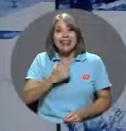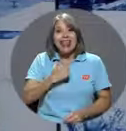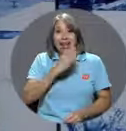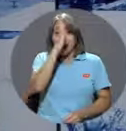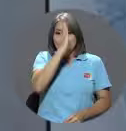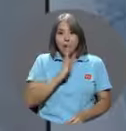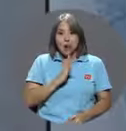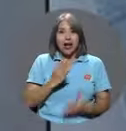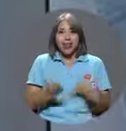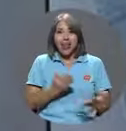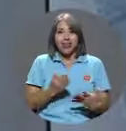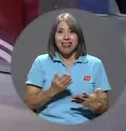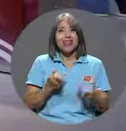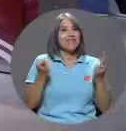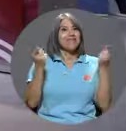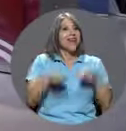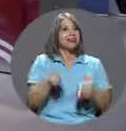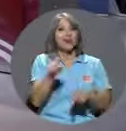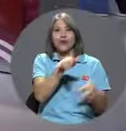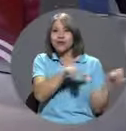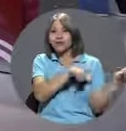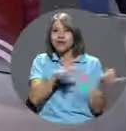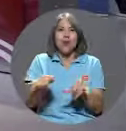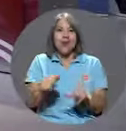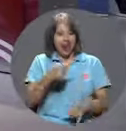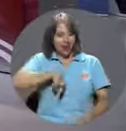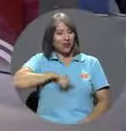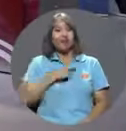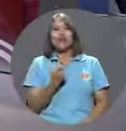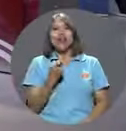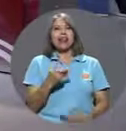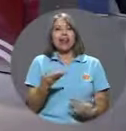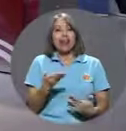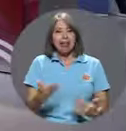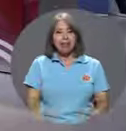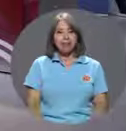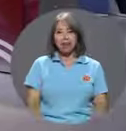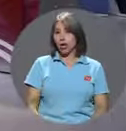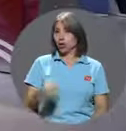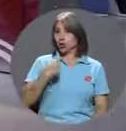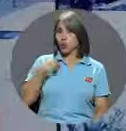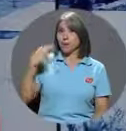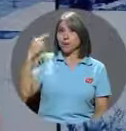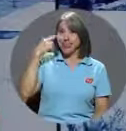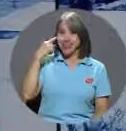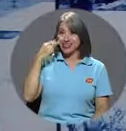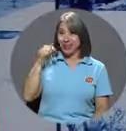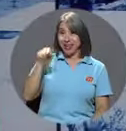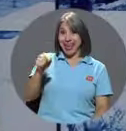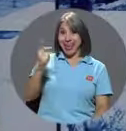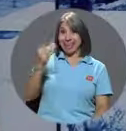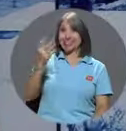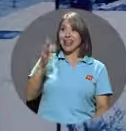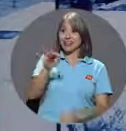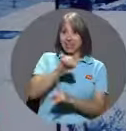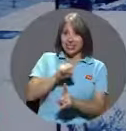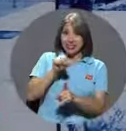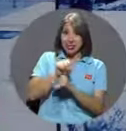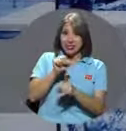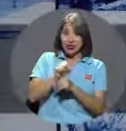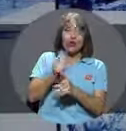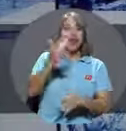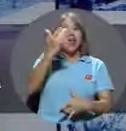qué? ¿Qué nos falta en ese sentido? A mí en particular me parece que al no ser visible,